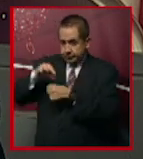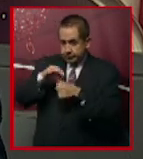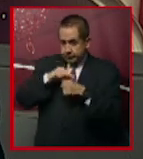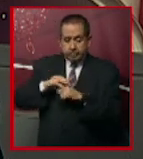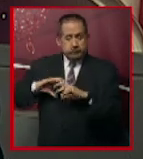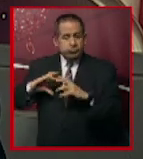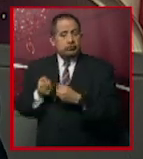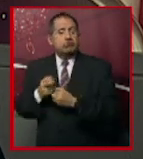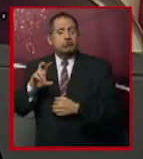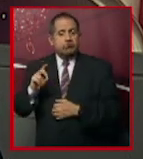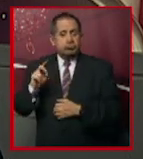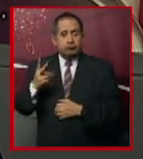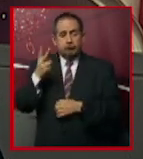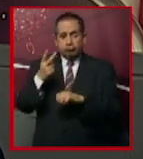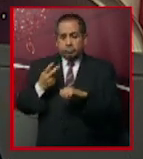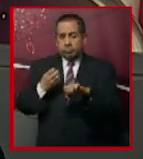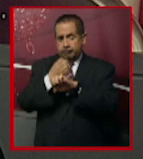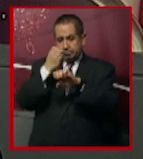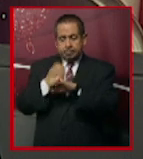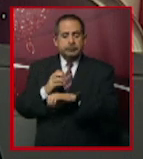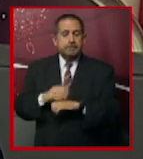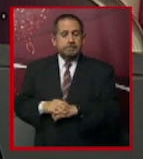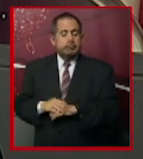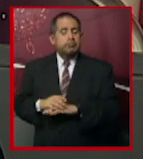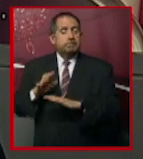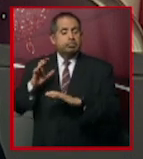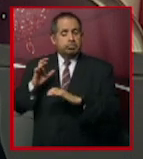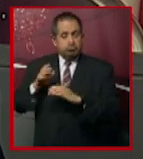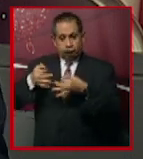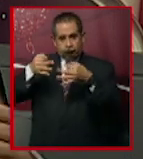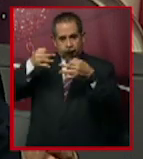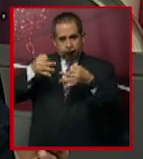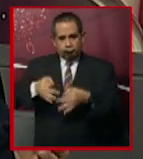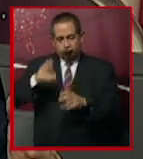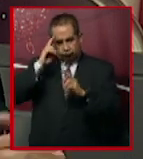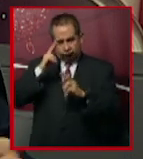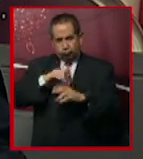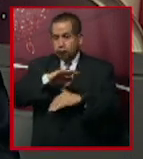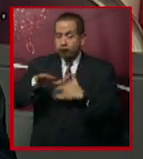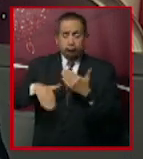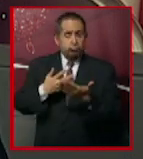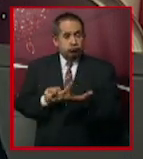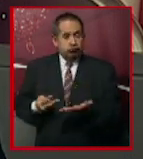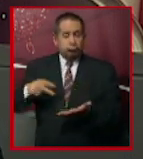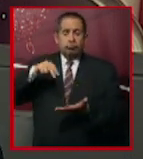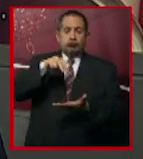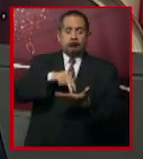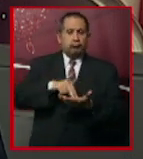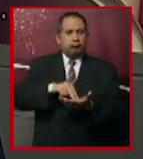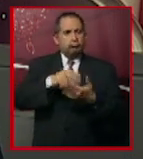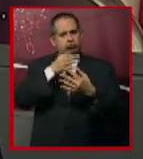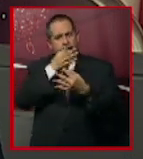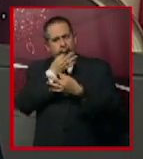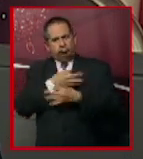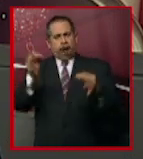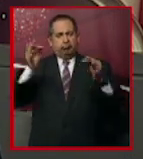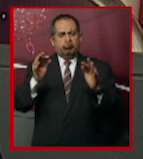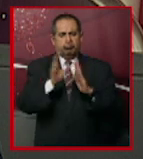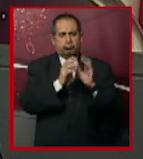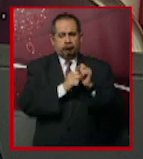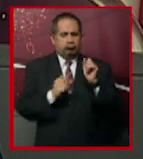los 32 estados. Bueno, y luego de este acto solemne, como vimos todos de pie en el Pleno y esta declaratoria, los